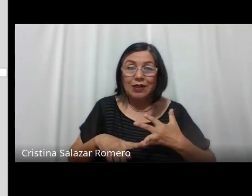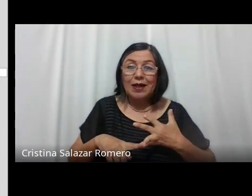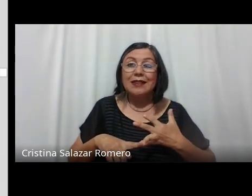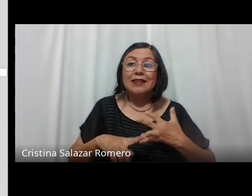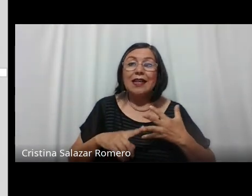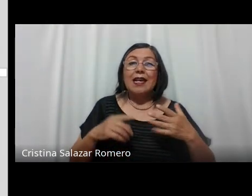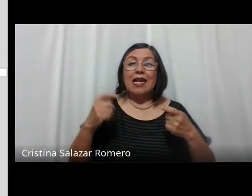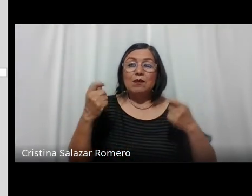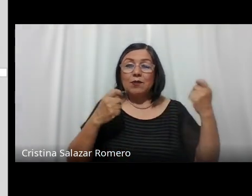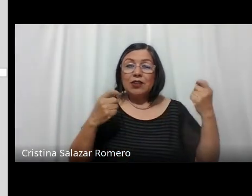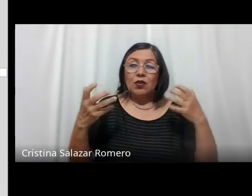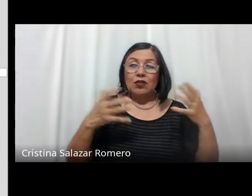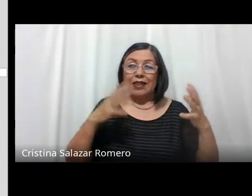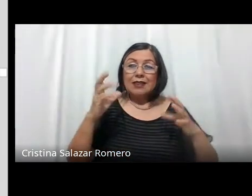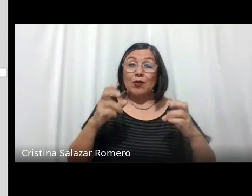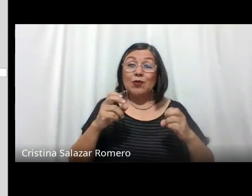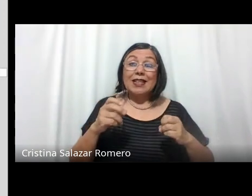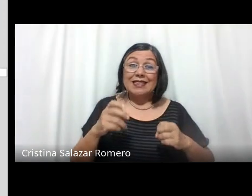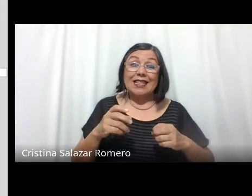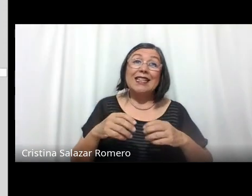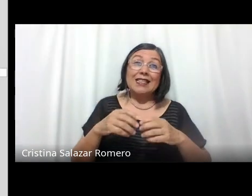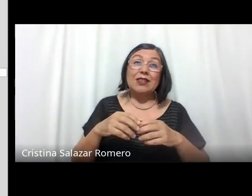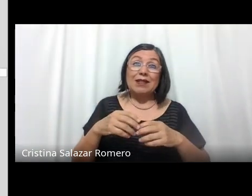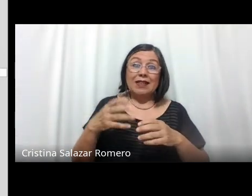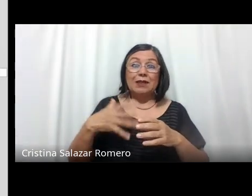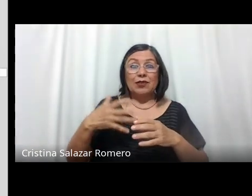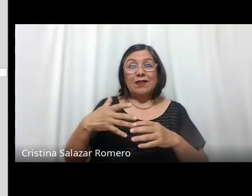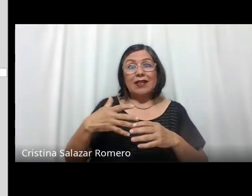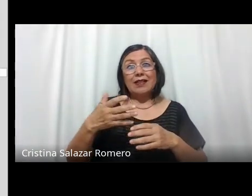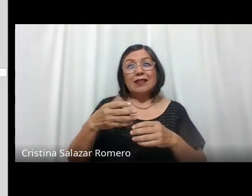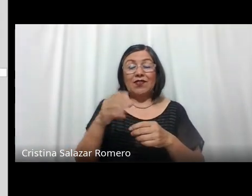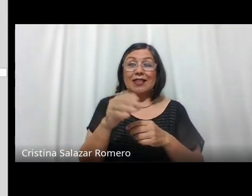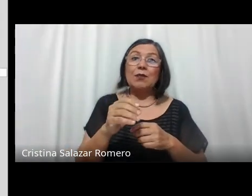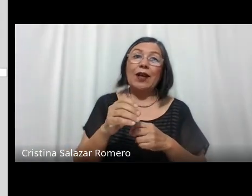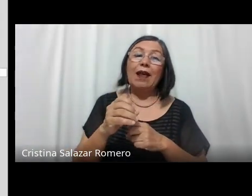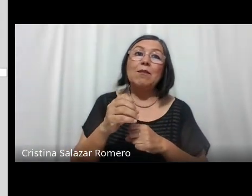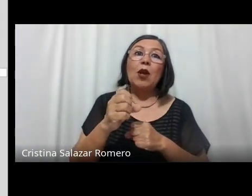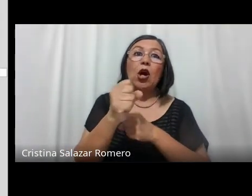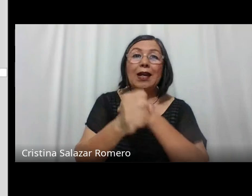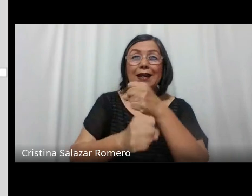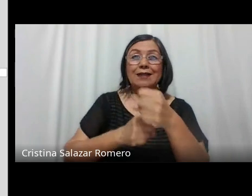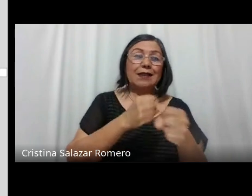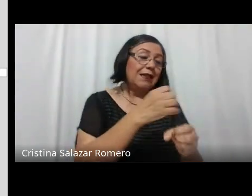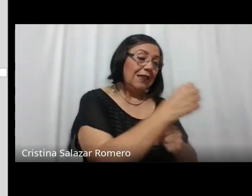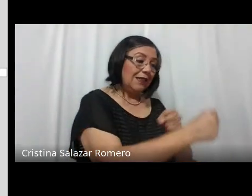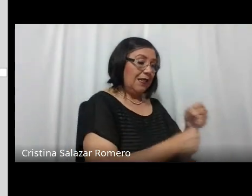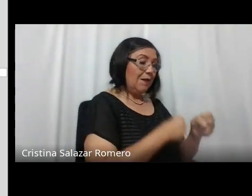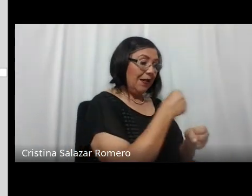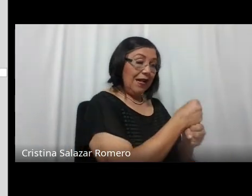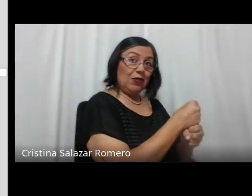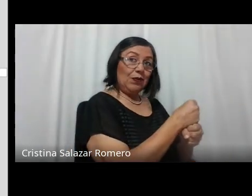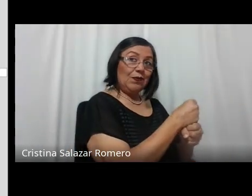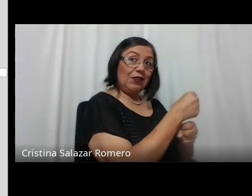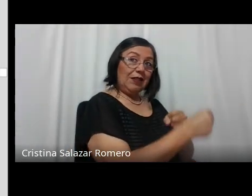no manuales, el movimiento con que se produce la seña, eso también tenemos que ver. ¿Sí? Fíjense, por ejemplo, esta es la seña